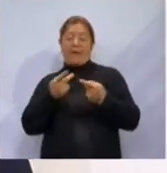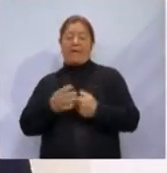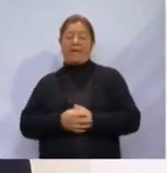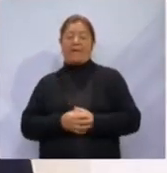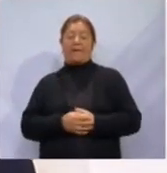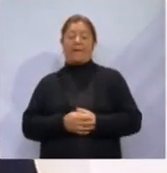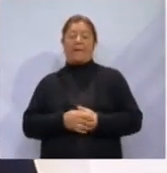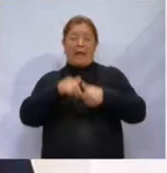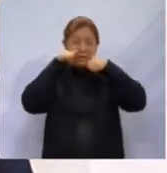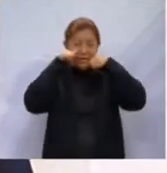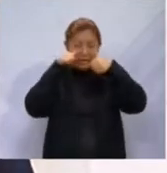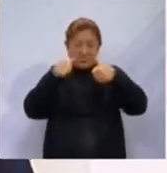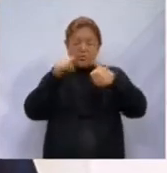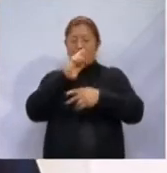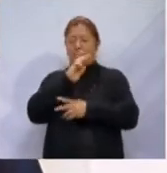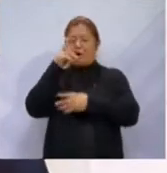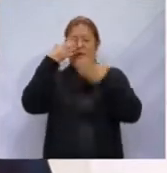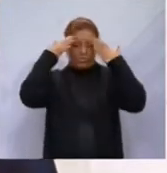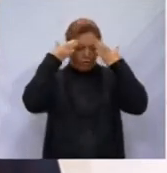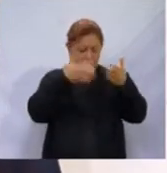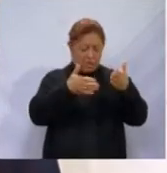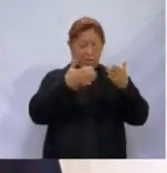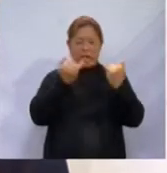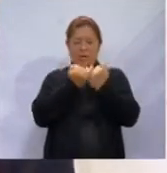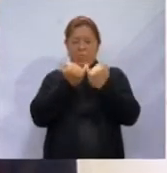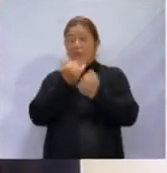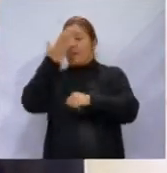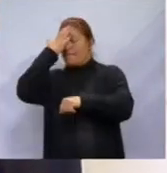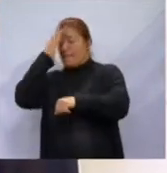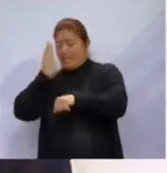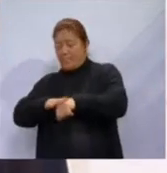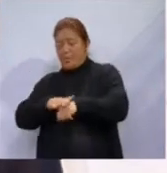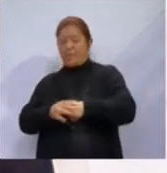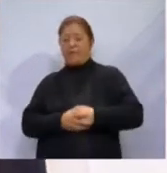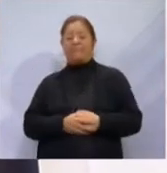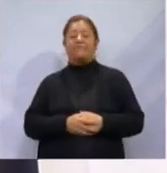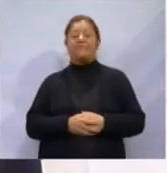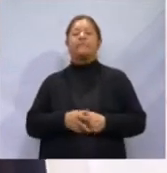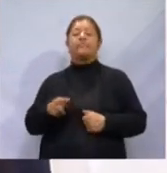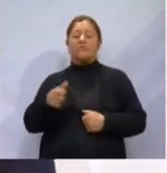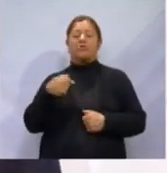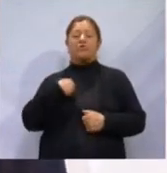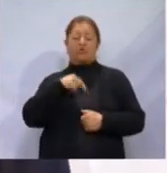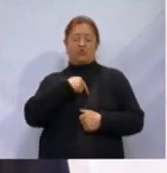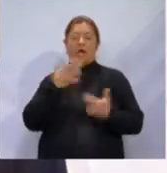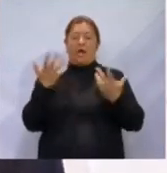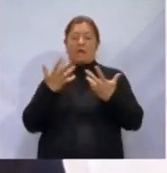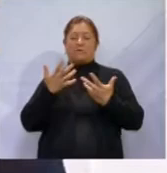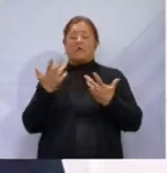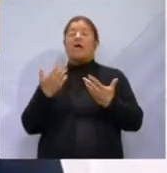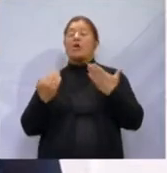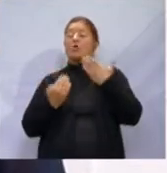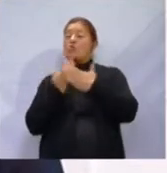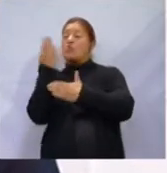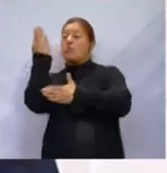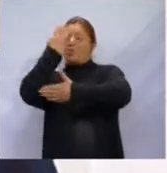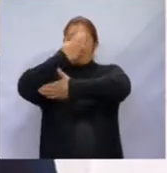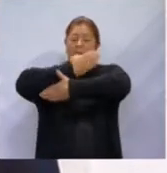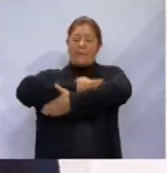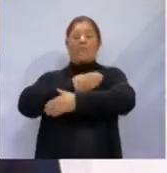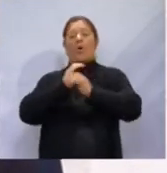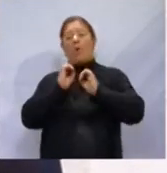mejor atención, concentración y memoria. Lo podemos hacer durante todo el día o